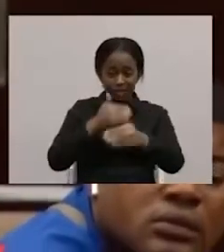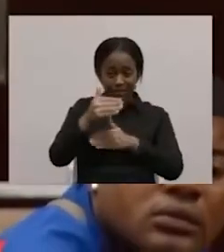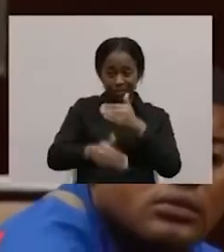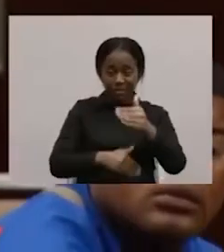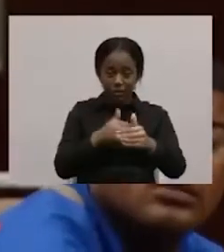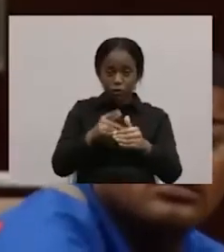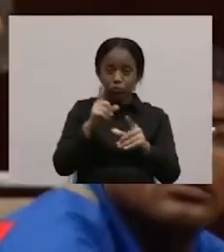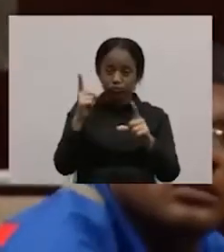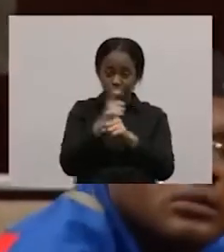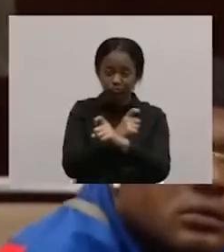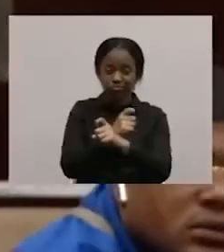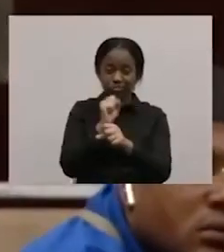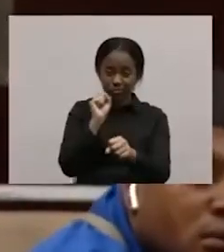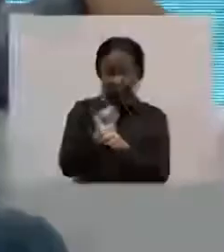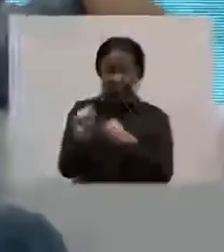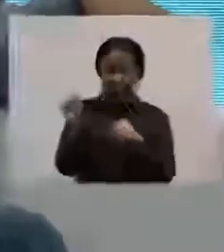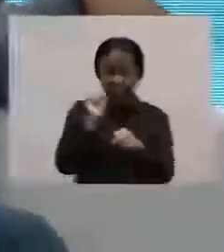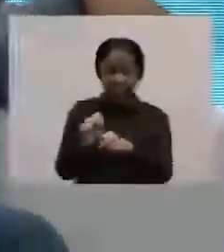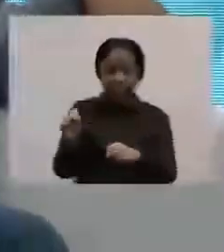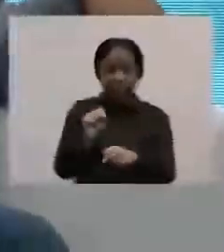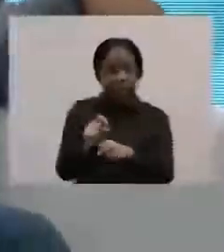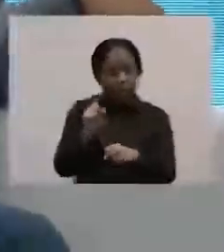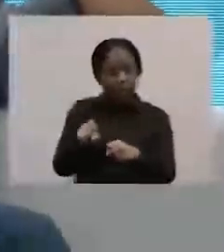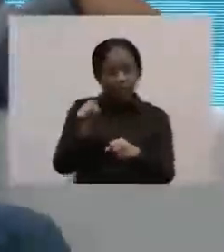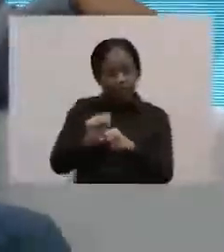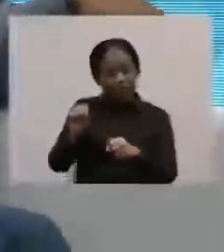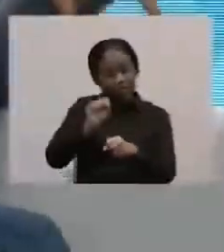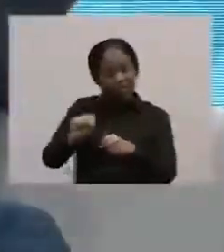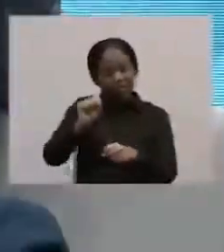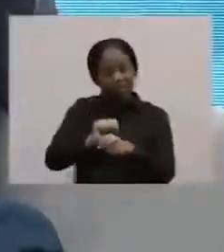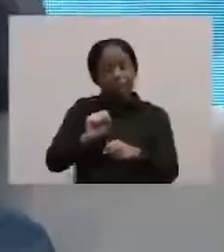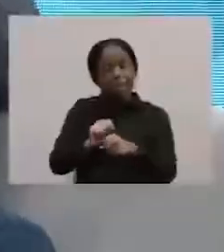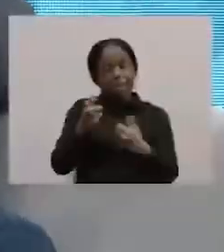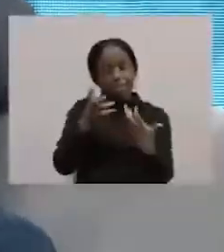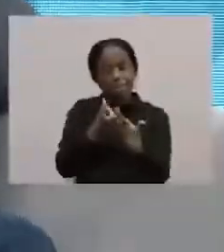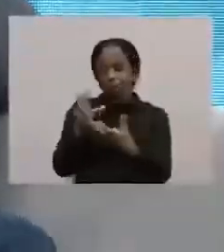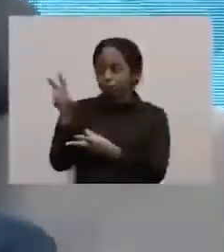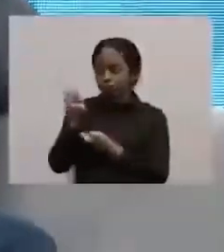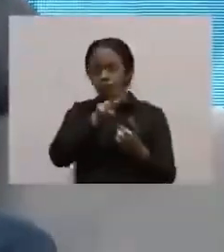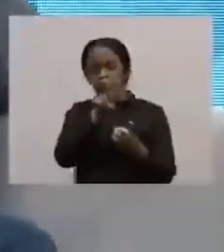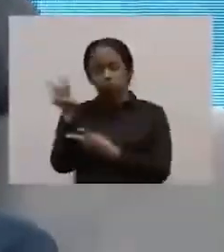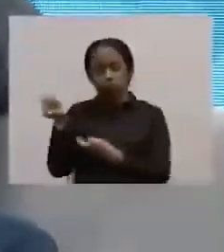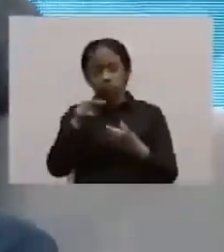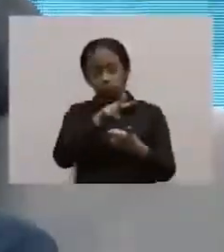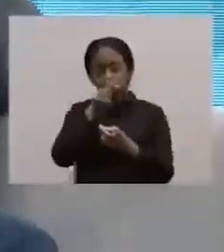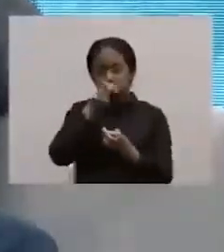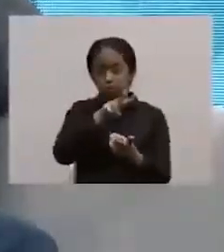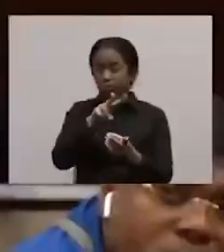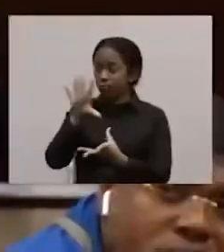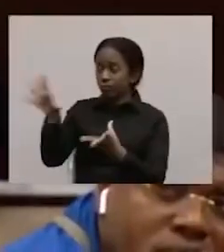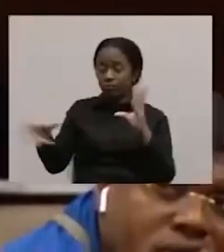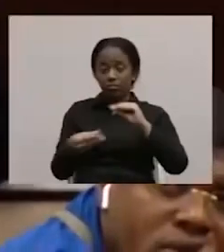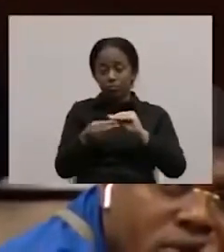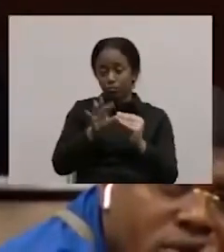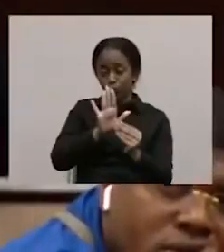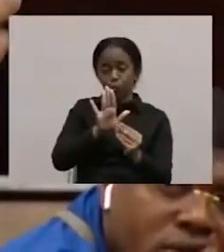sociedad dominicana, de nuestra democracia, tiene que trabajar en función de la verdad. Yo escribí un libro que se